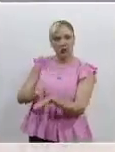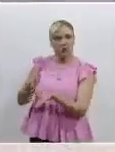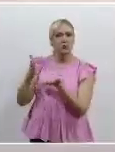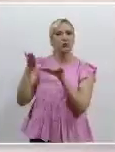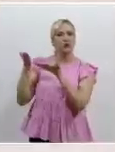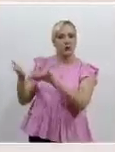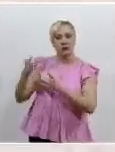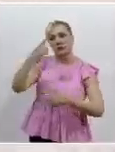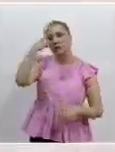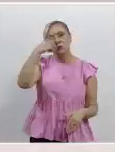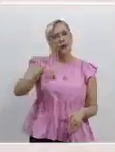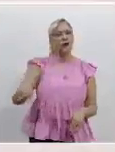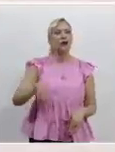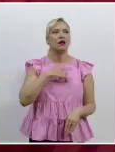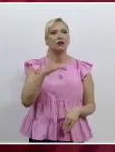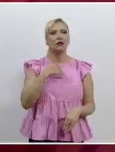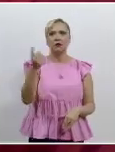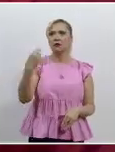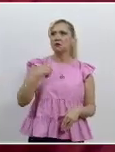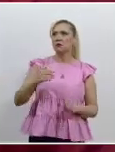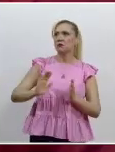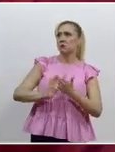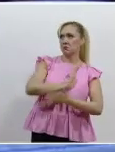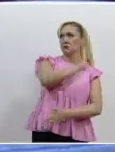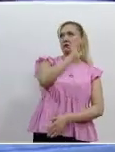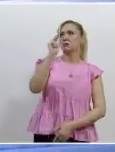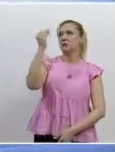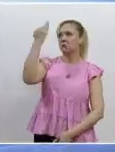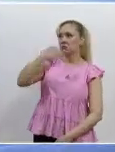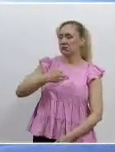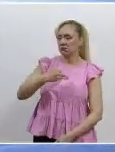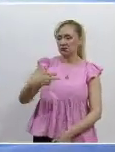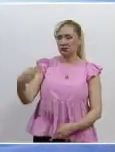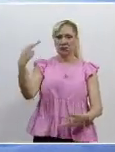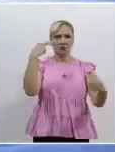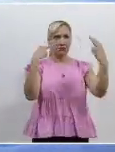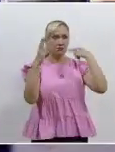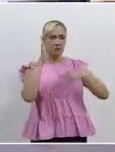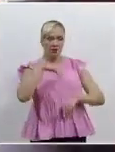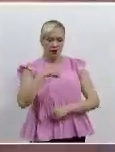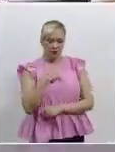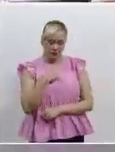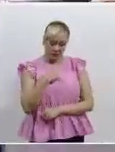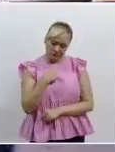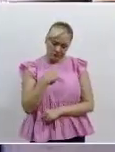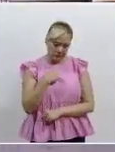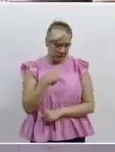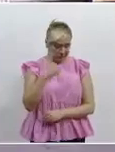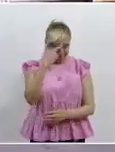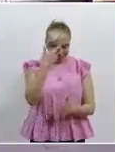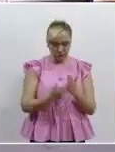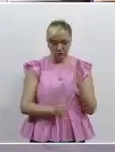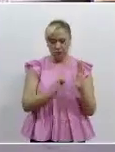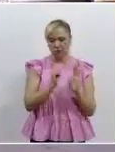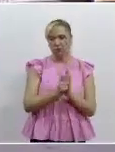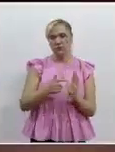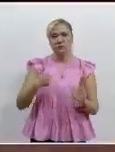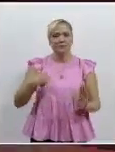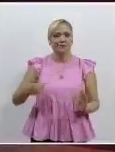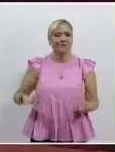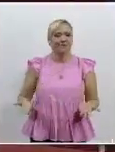el fin de que no se sientan rechazados o estigmatizados por la sociedad ante el hecho de haber incurrido en un hecho